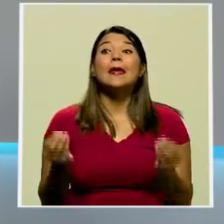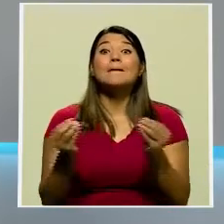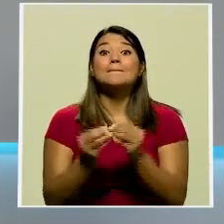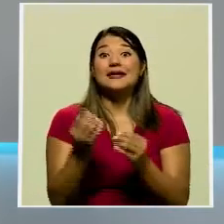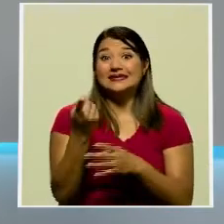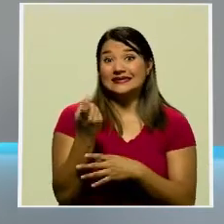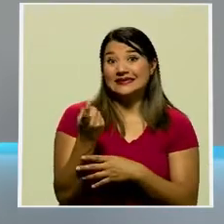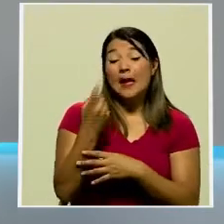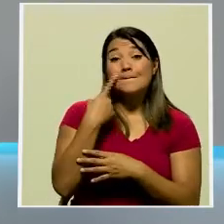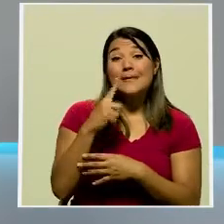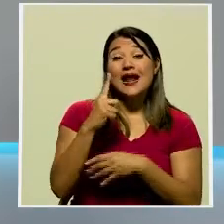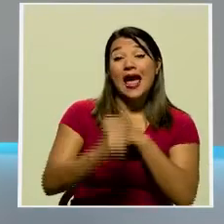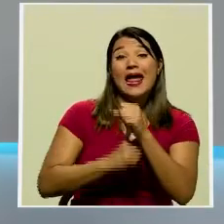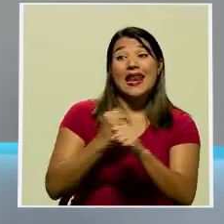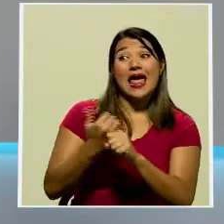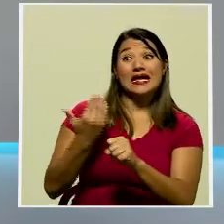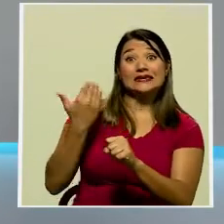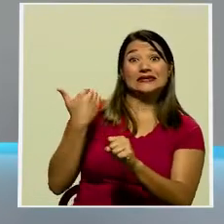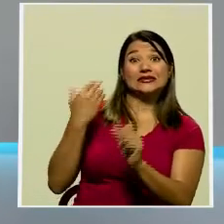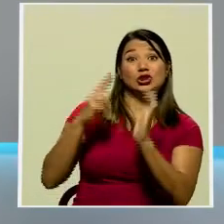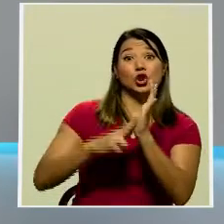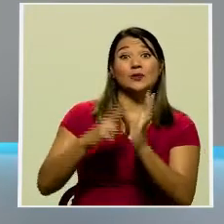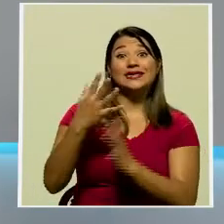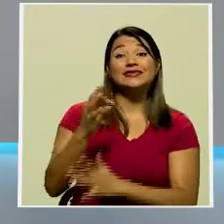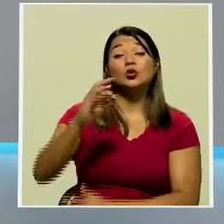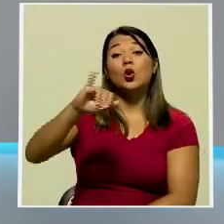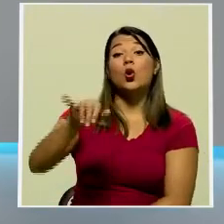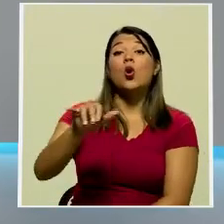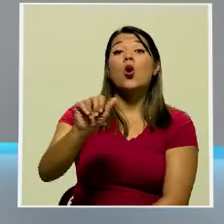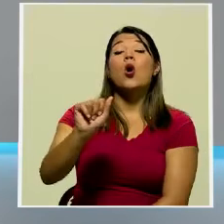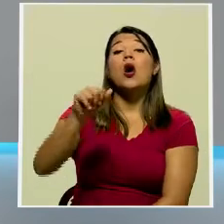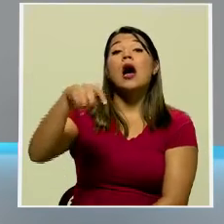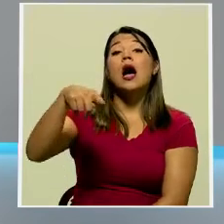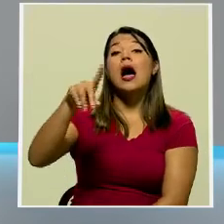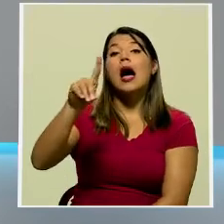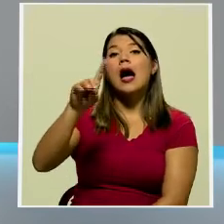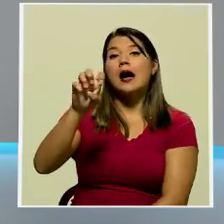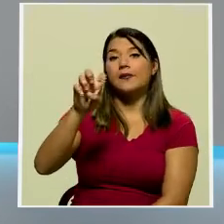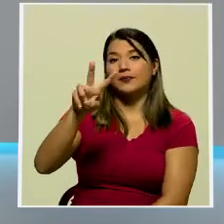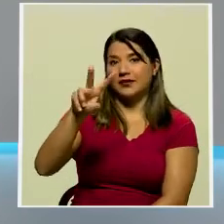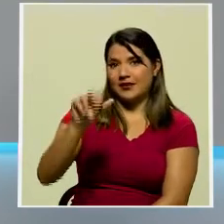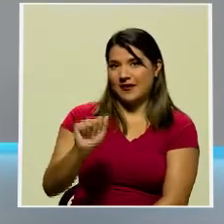año 2019 fue Habdeba, con